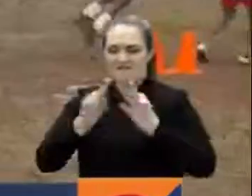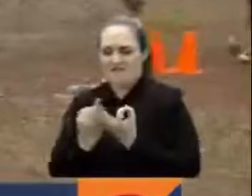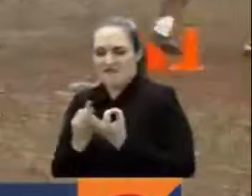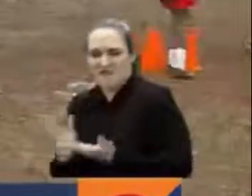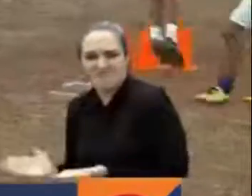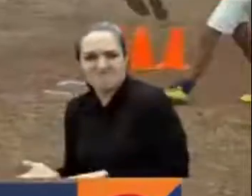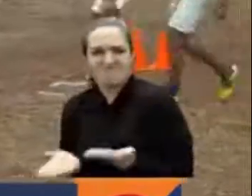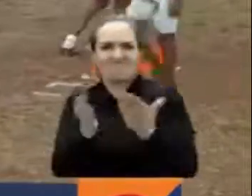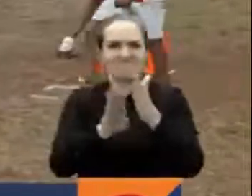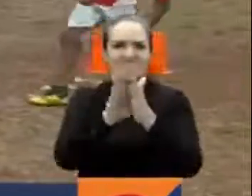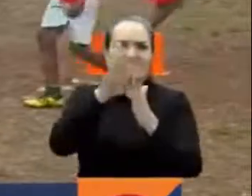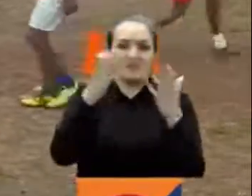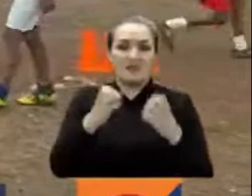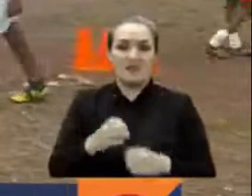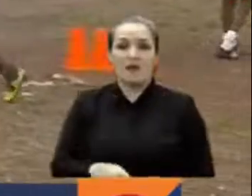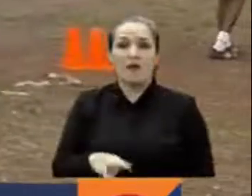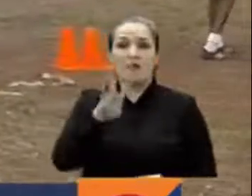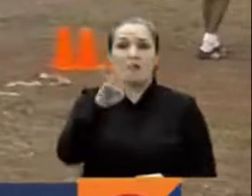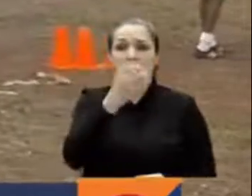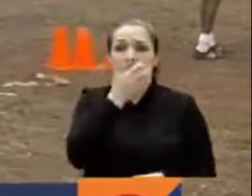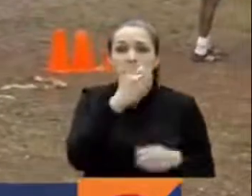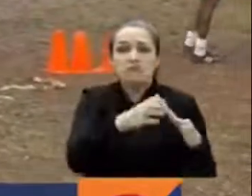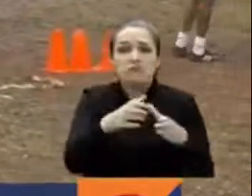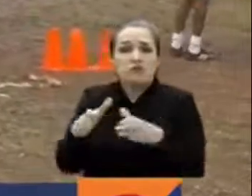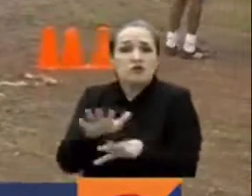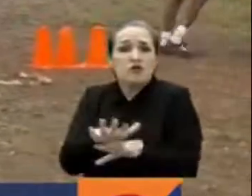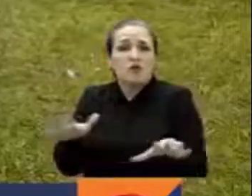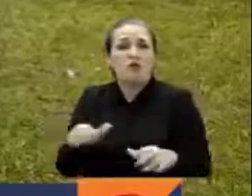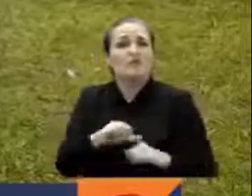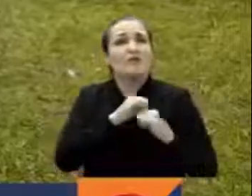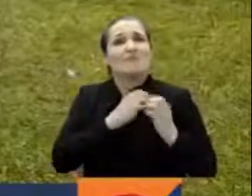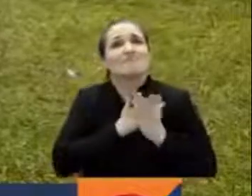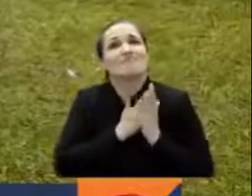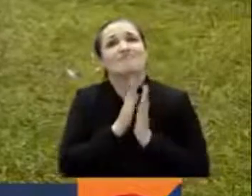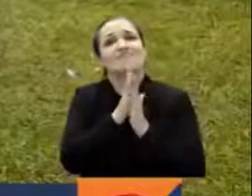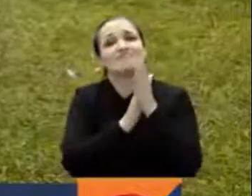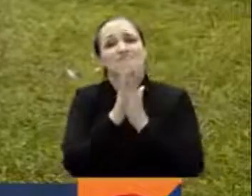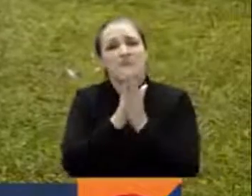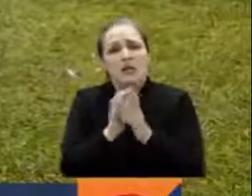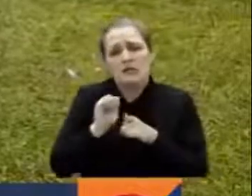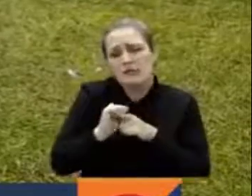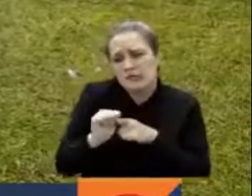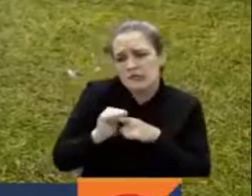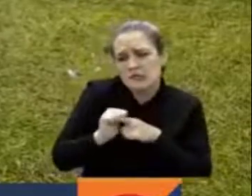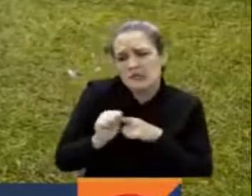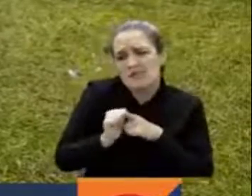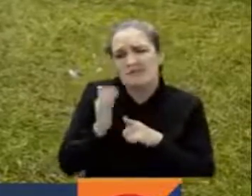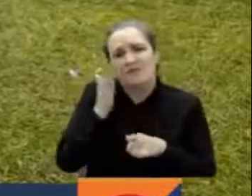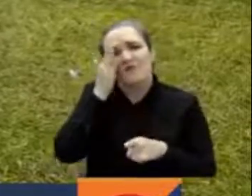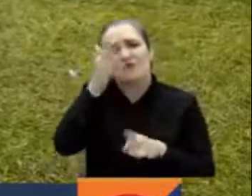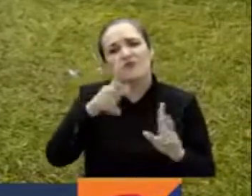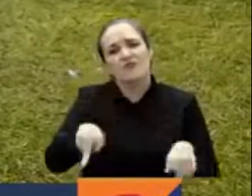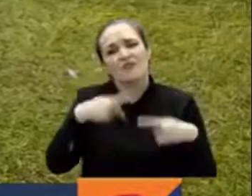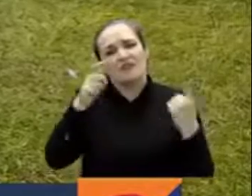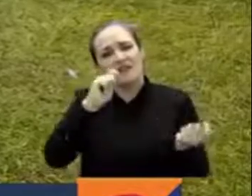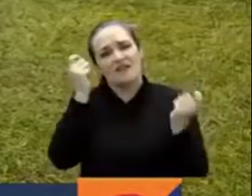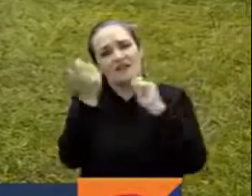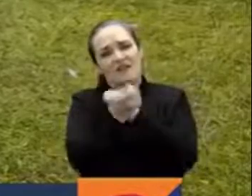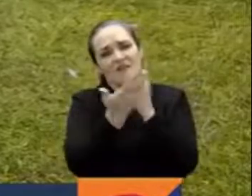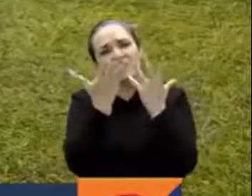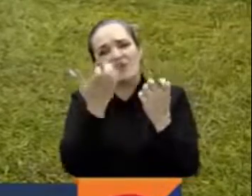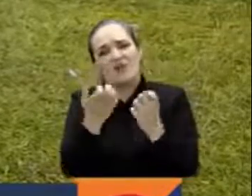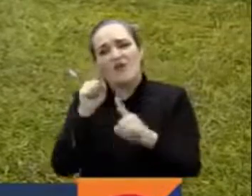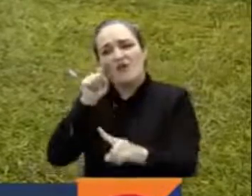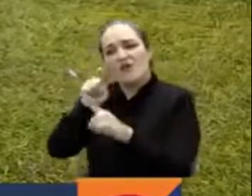adelante. Con solo 3 balones y el corazón lleno de esperanza, aspiran a transformar sus vidas y a transformar las vidas de